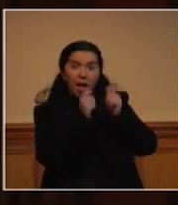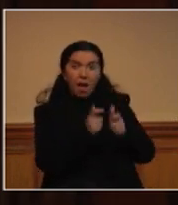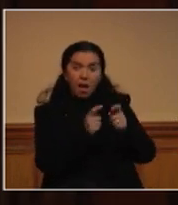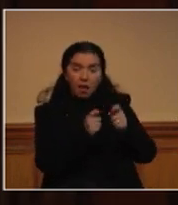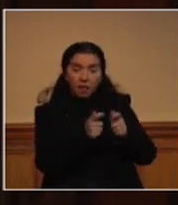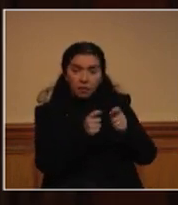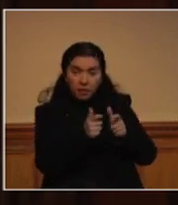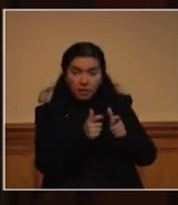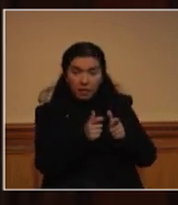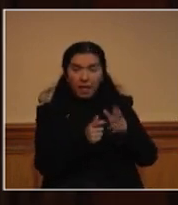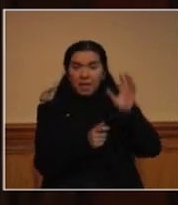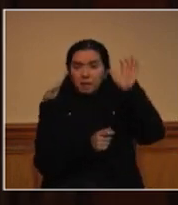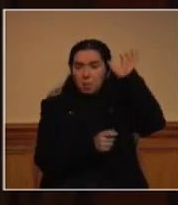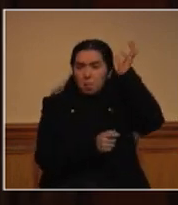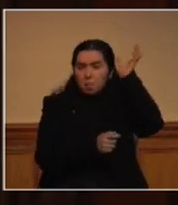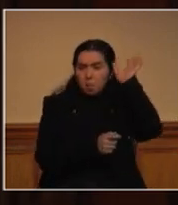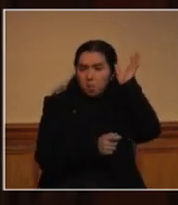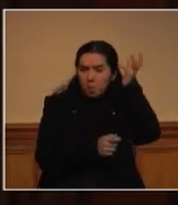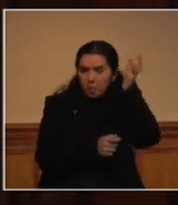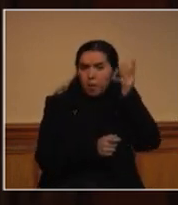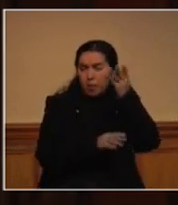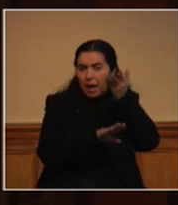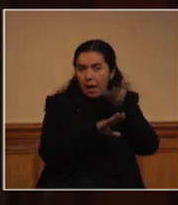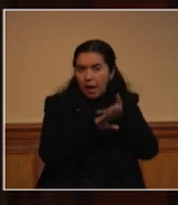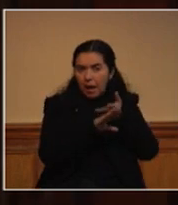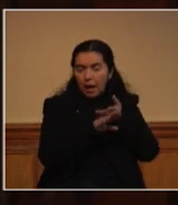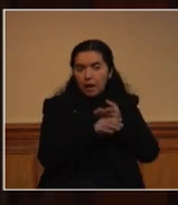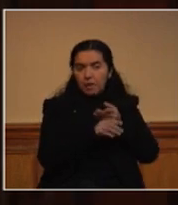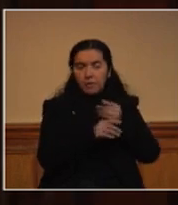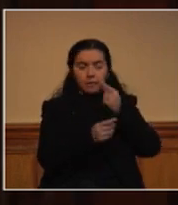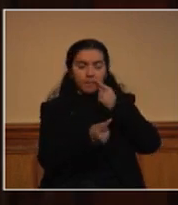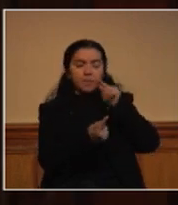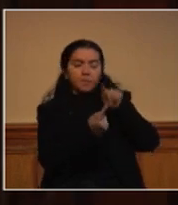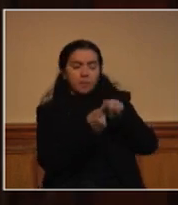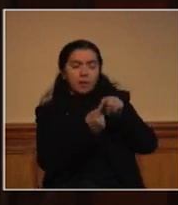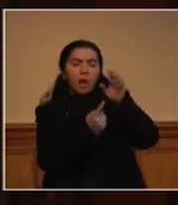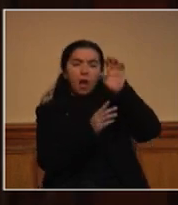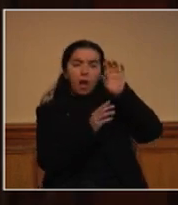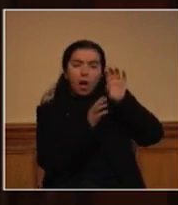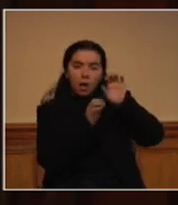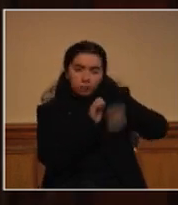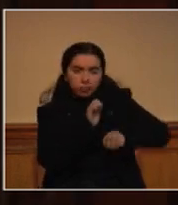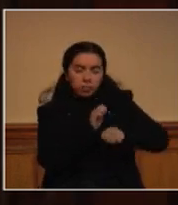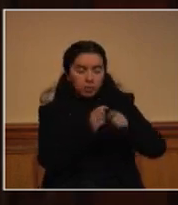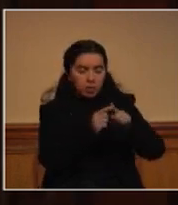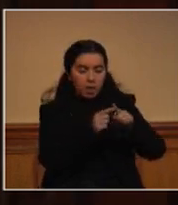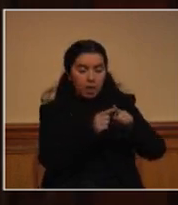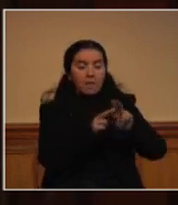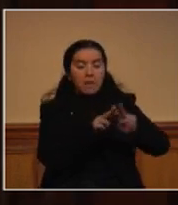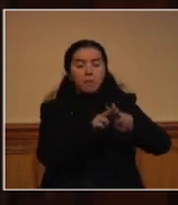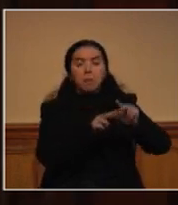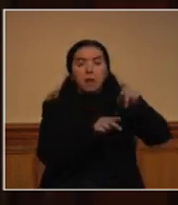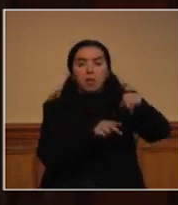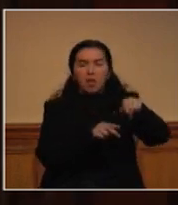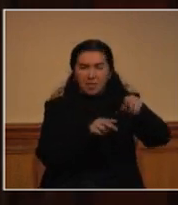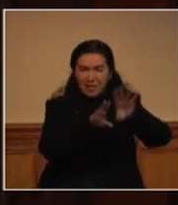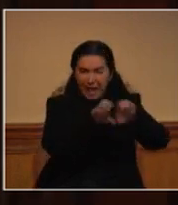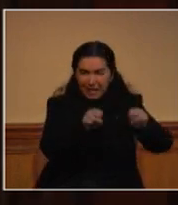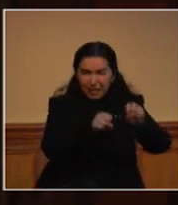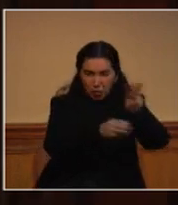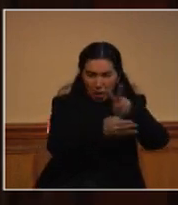habilidades madurativas que no tienen un indicio de si el niño está preparado para aprender a leer y a